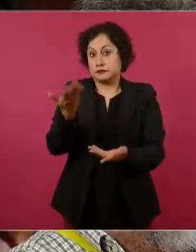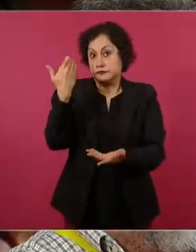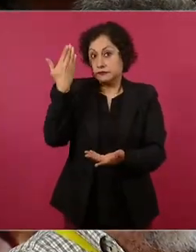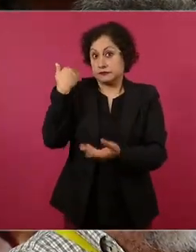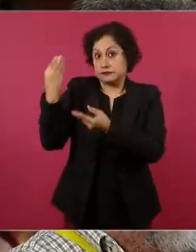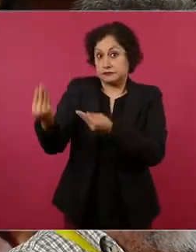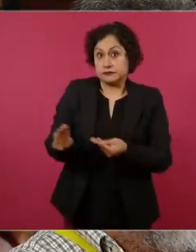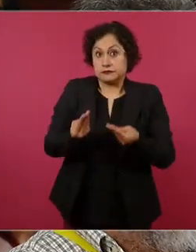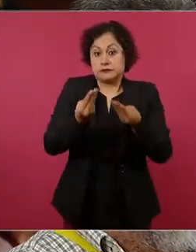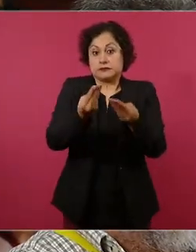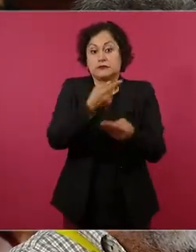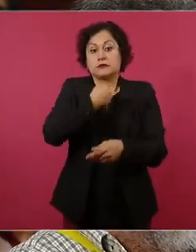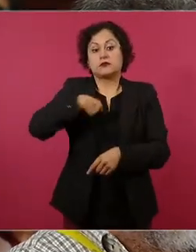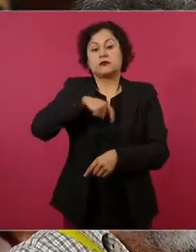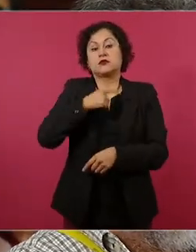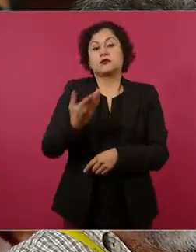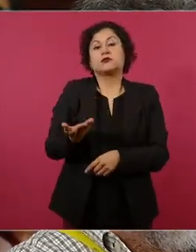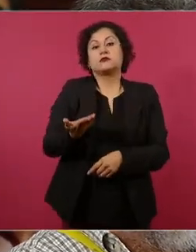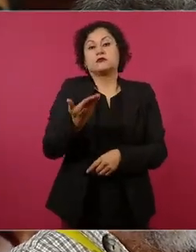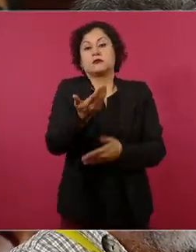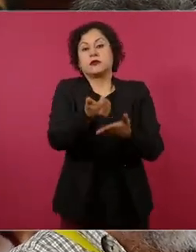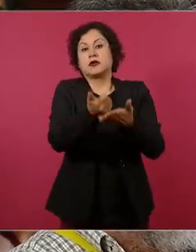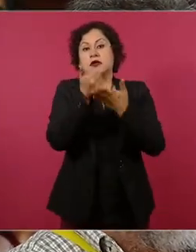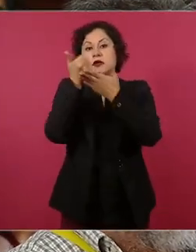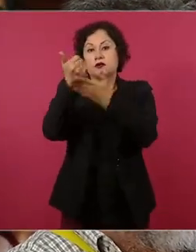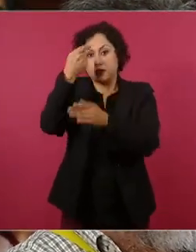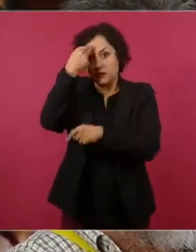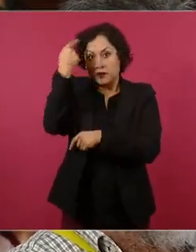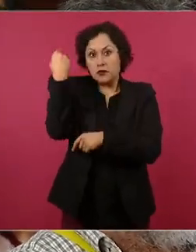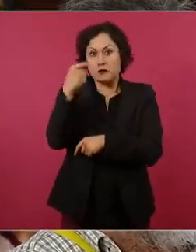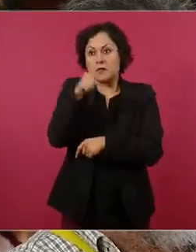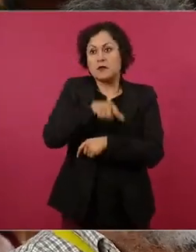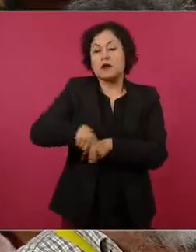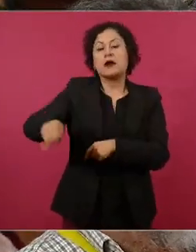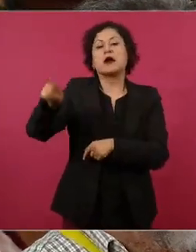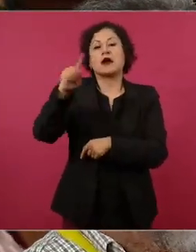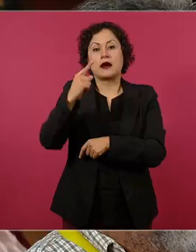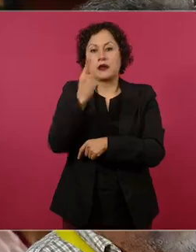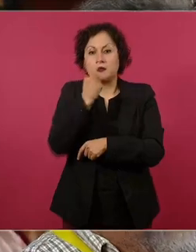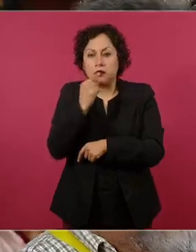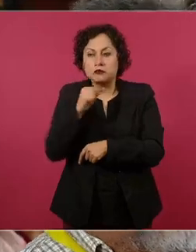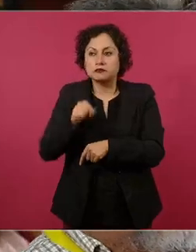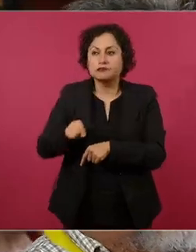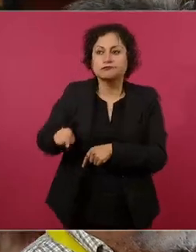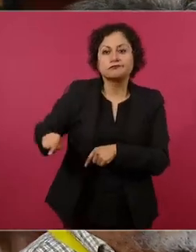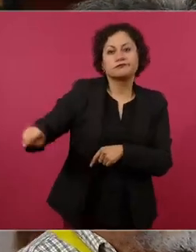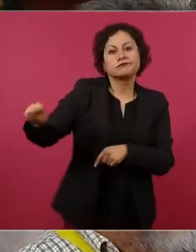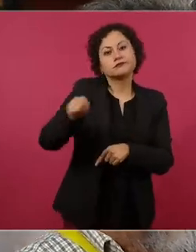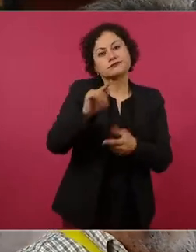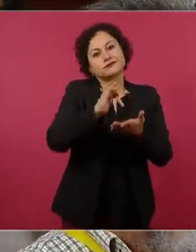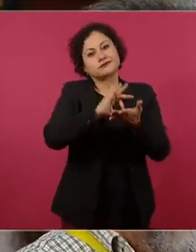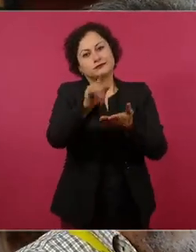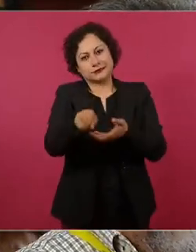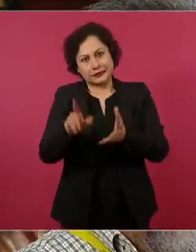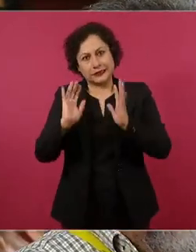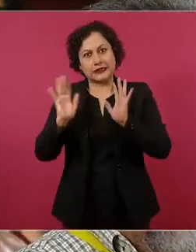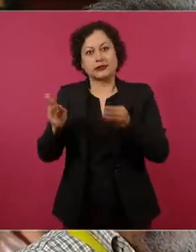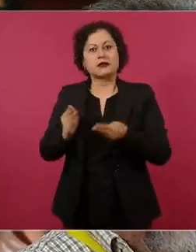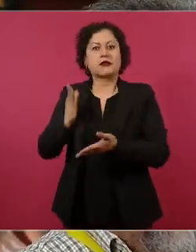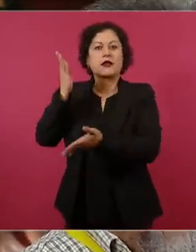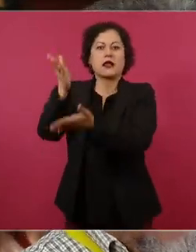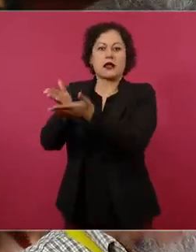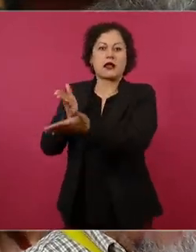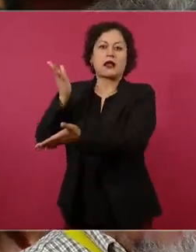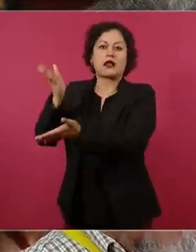le solicitamos el apoyo para unidades policíacas. Afortunadamente ya están llegando. Entonces, le agradecen tanto